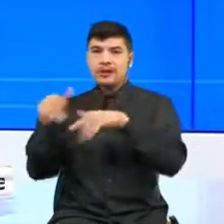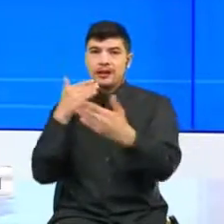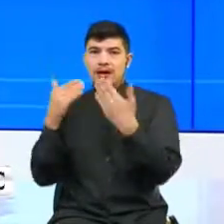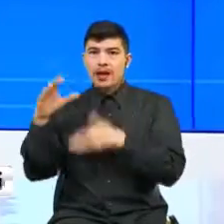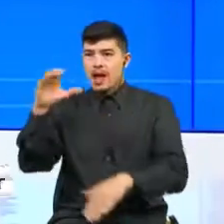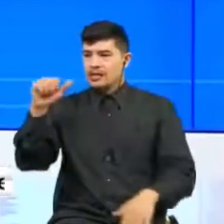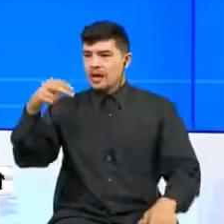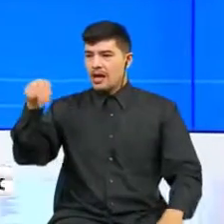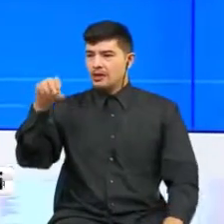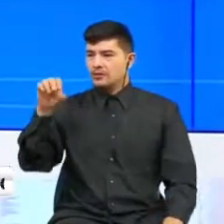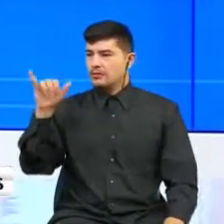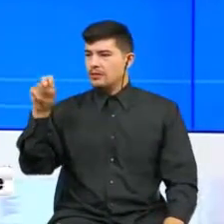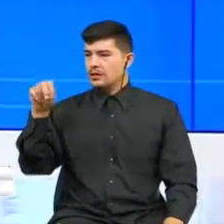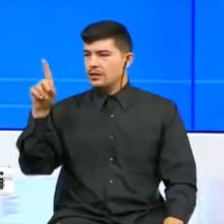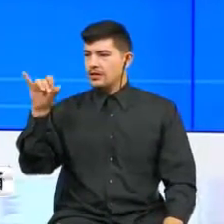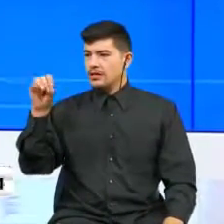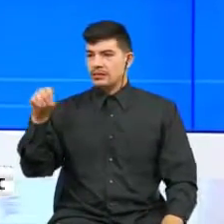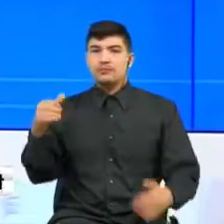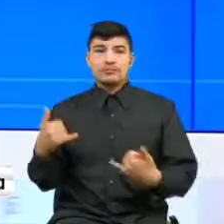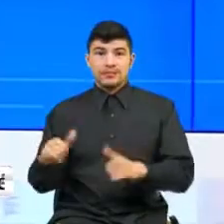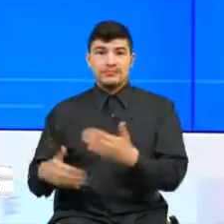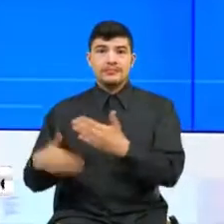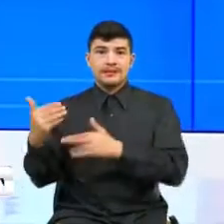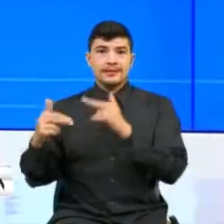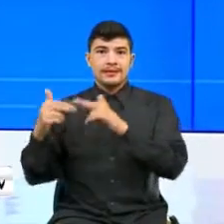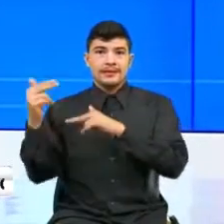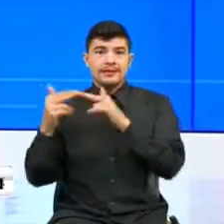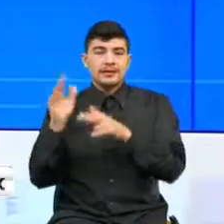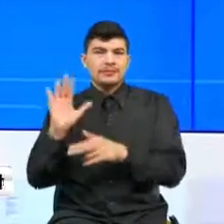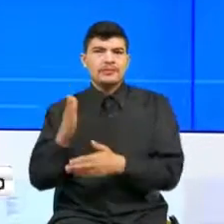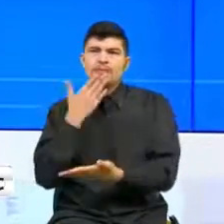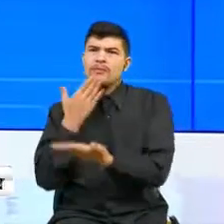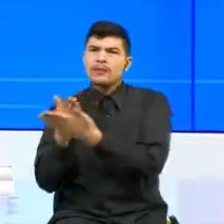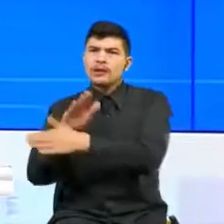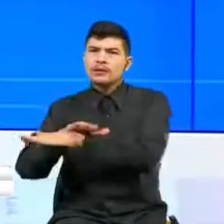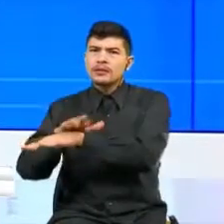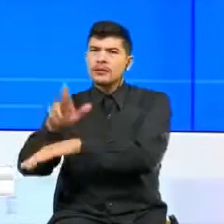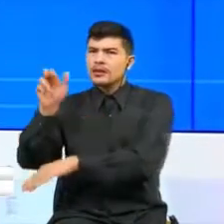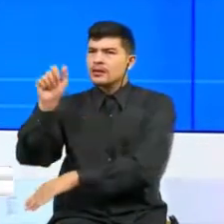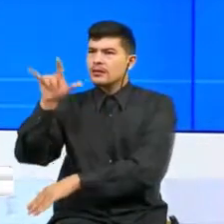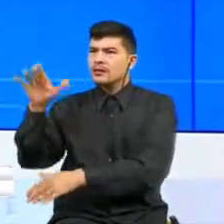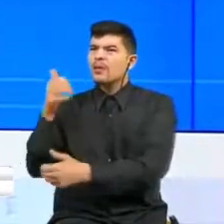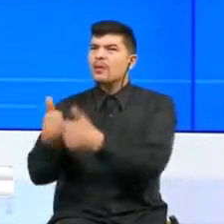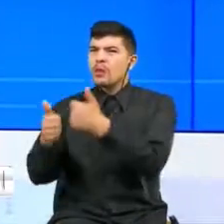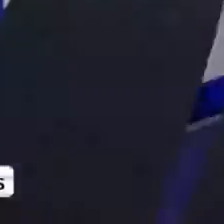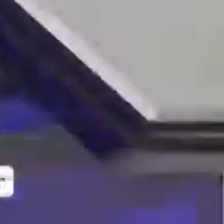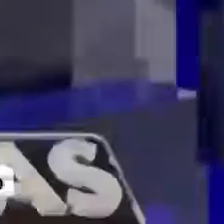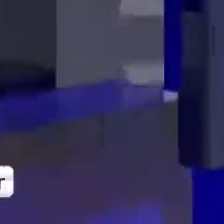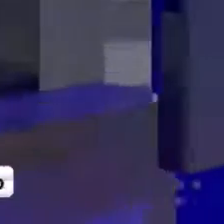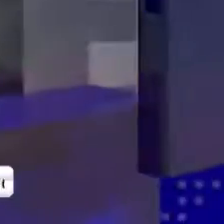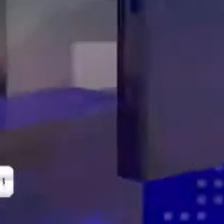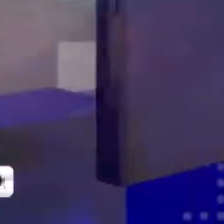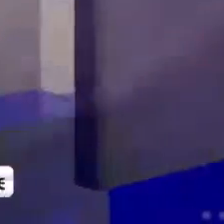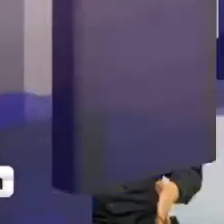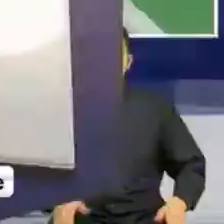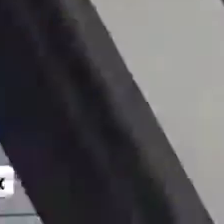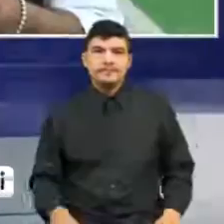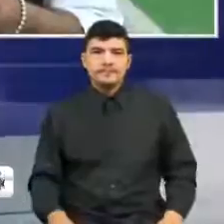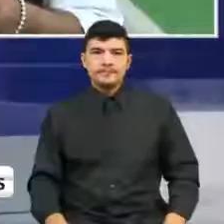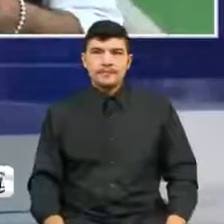Caño Indio en el Catatumbo. Raúl Garzón, muy buenas tardes. ¿Y cuáles serían estas obras que se estarían ejecutando?